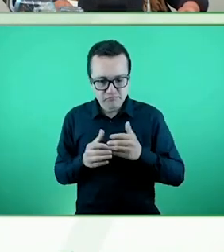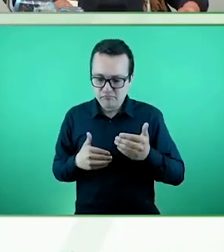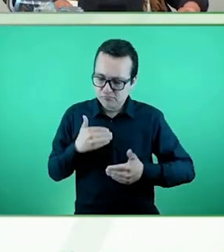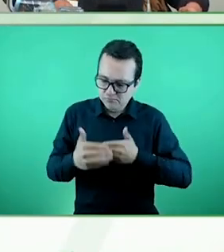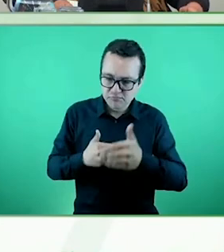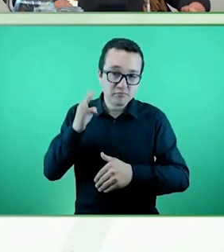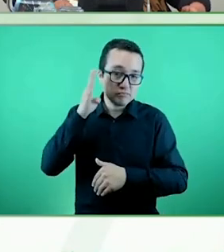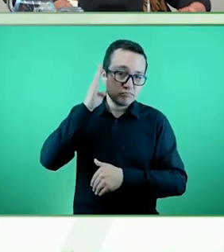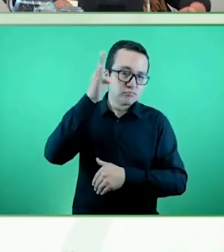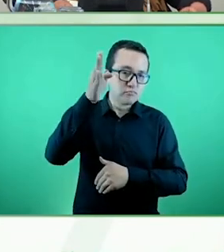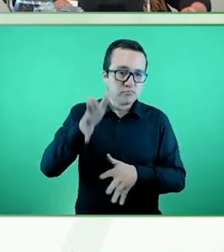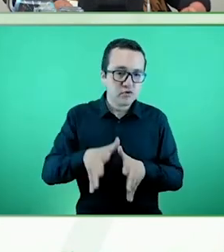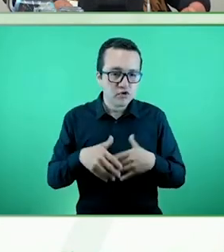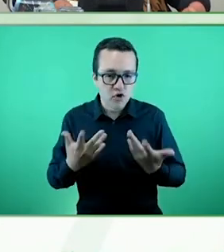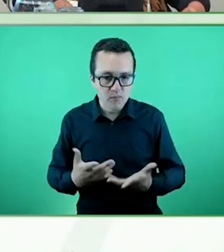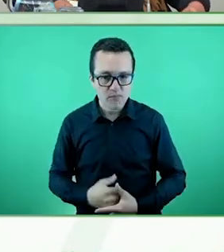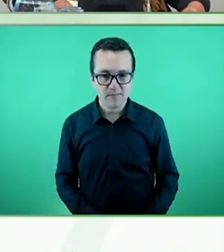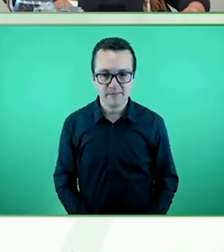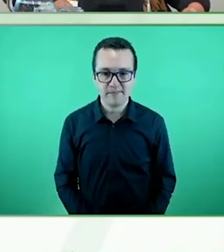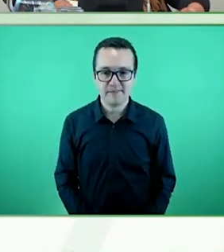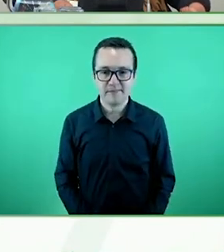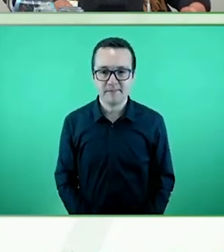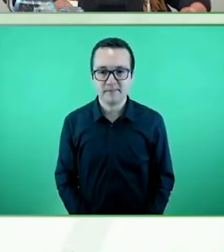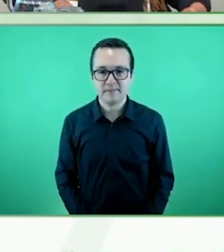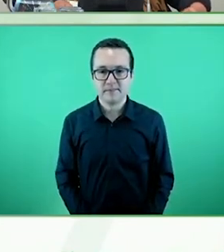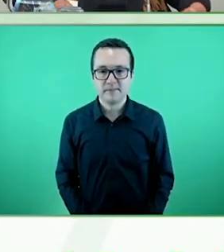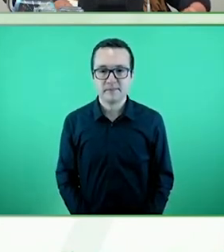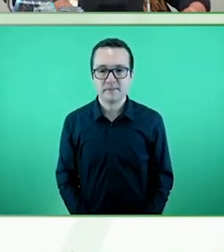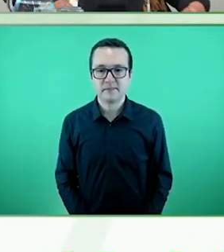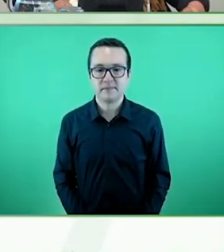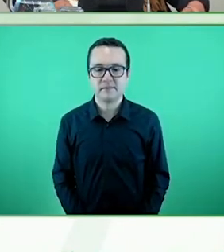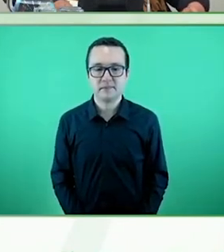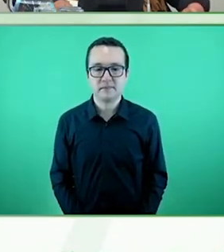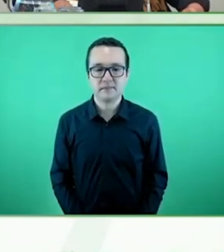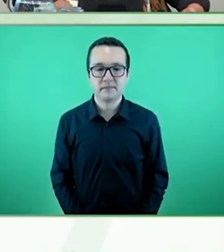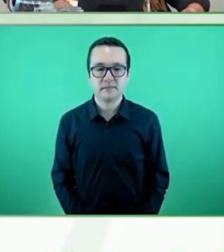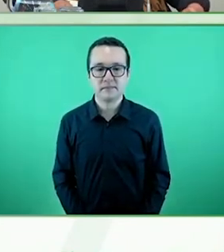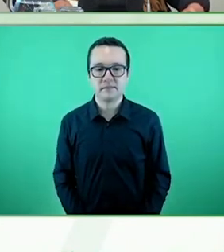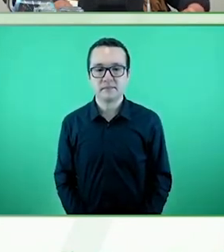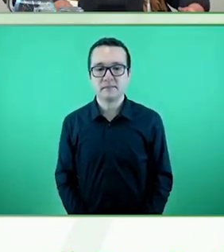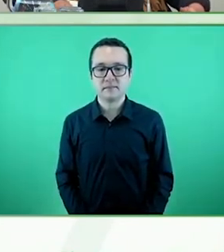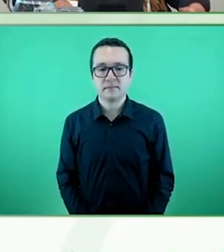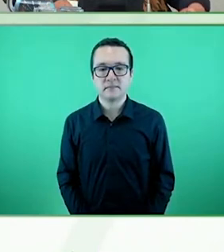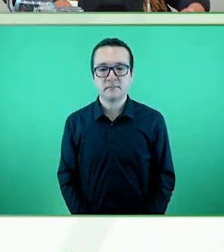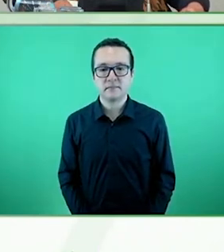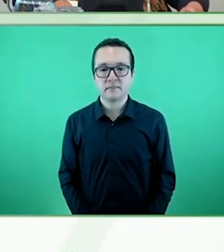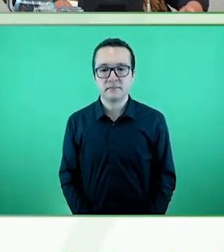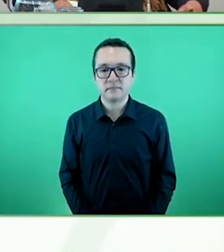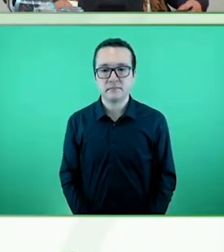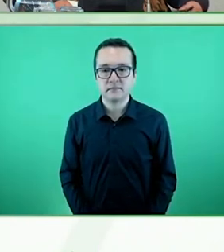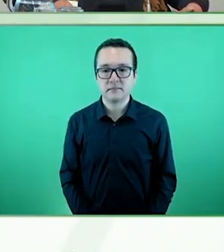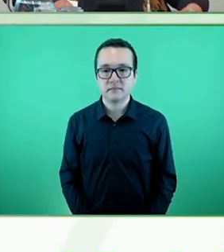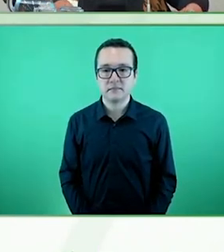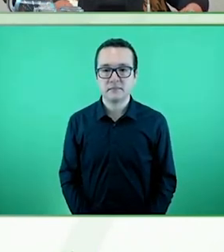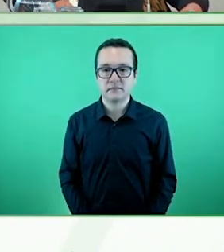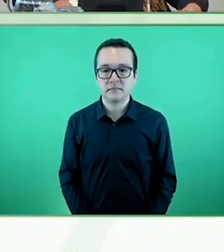Como decía Tania, encantada de estar en este panel igual, con mayor representatividad de